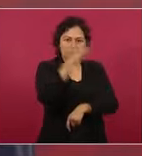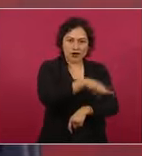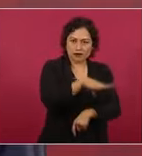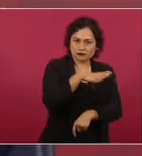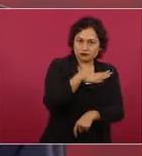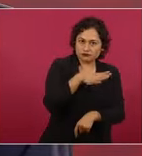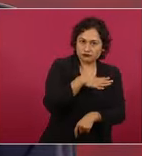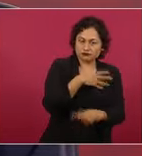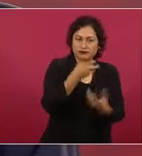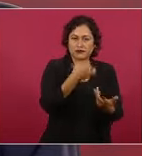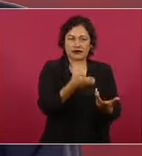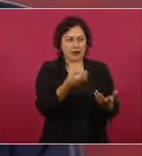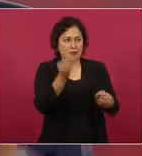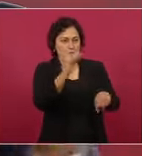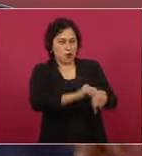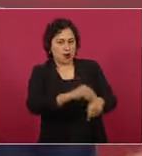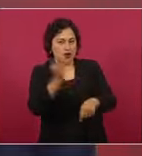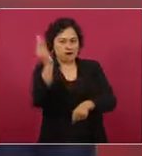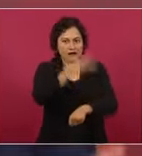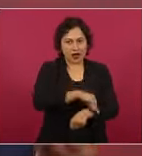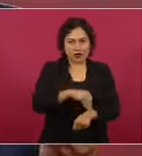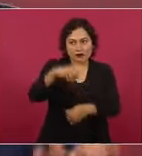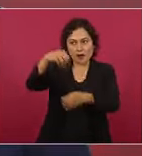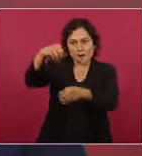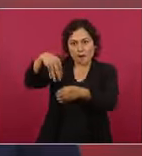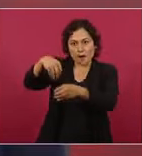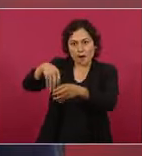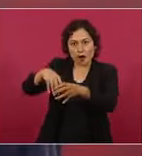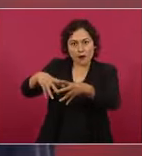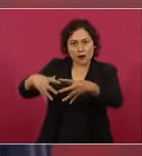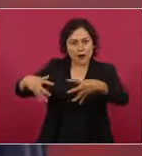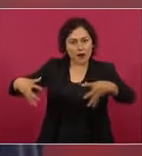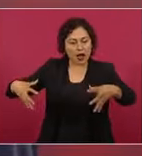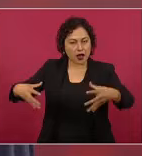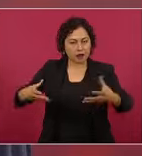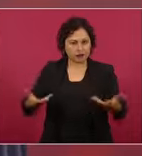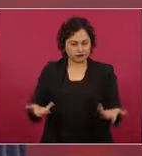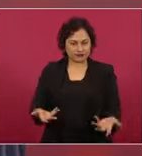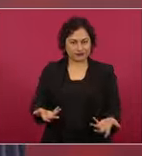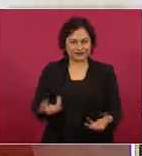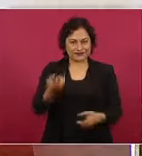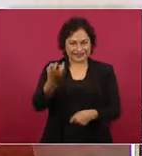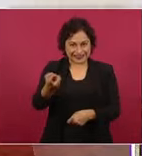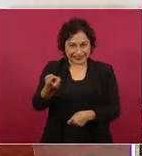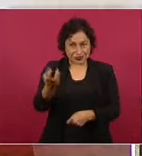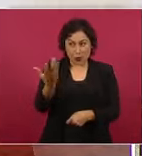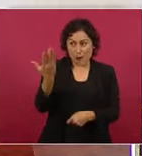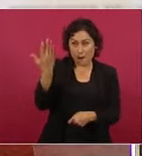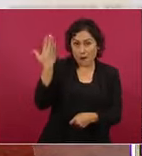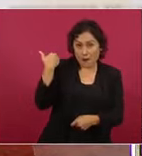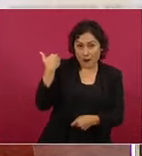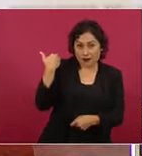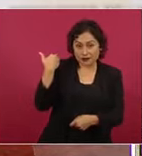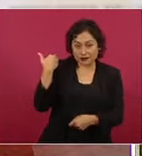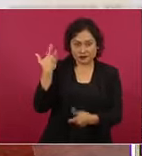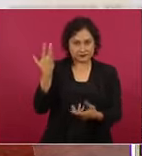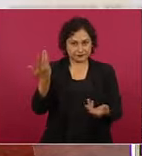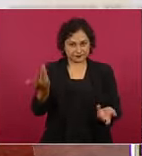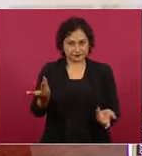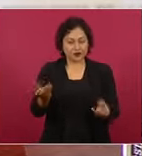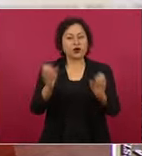Pues eso que acaba de pasar, que no hace mucho, sucedió. O el dinero para